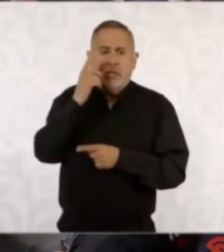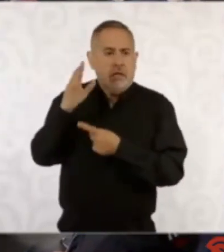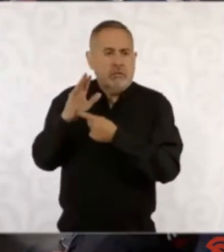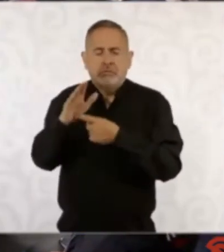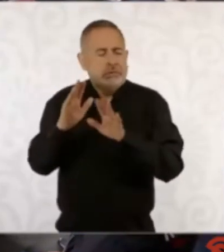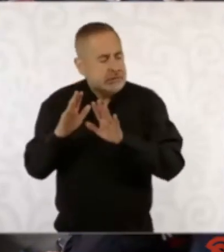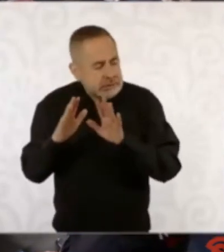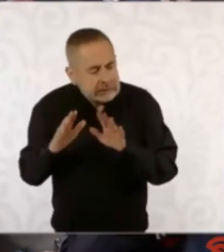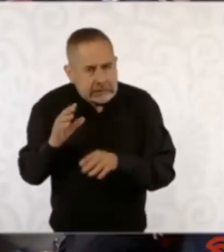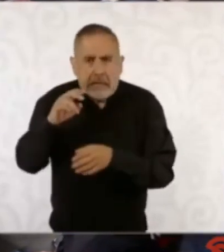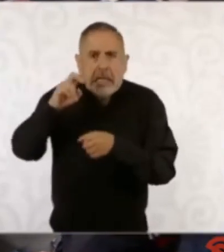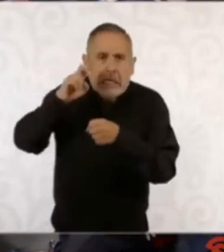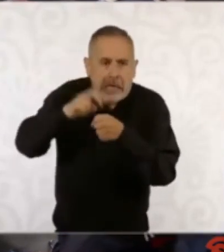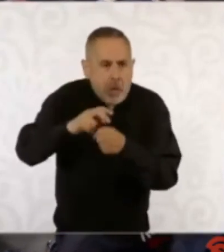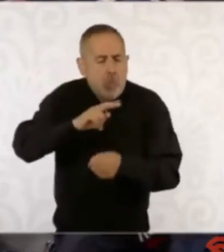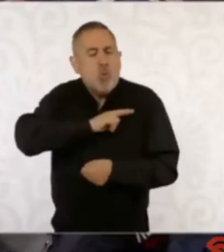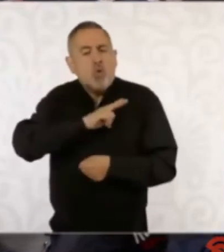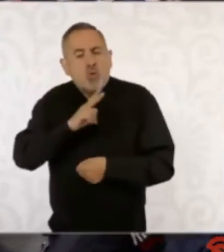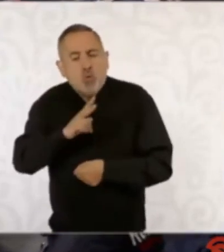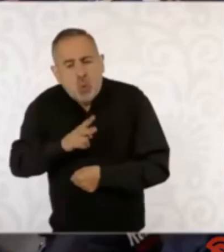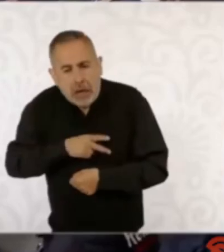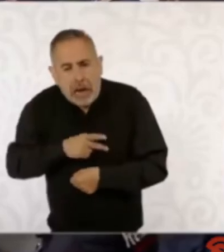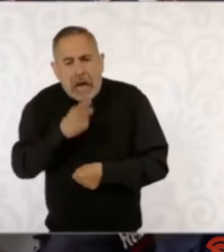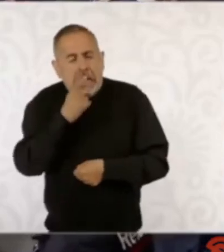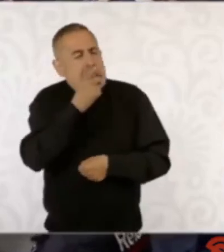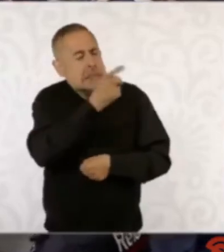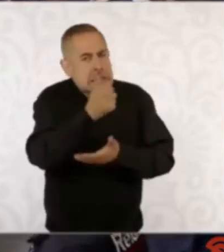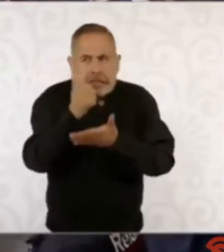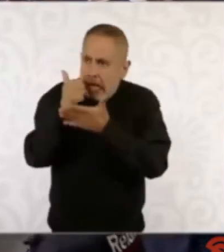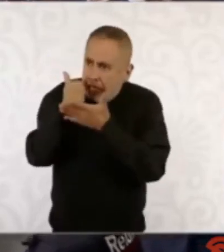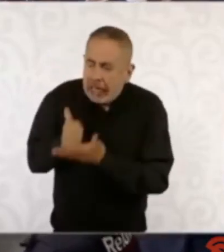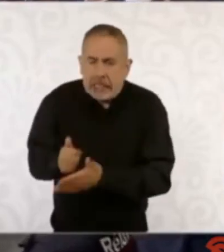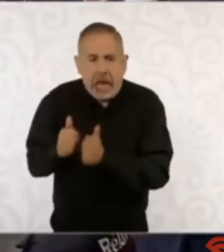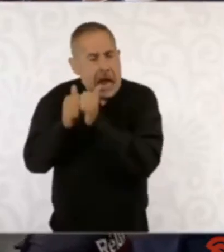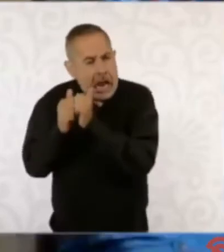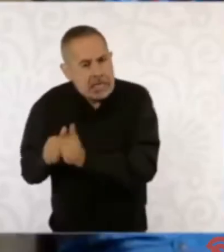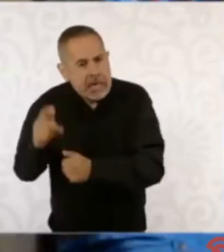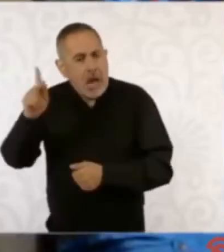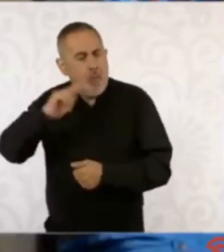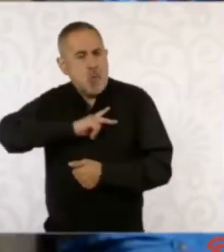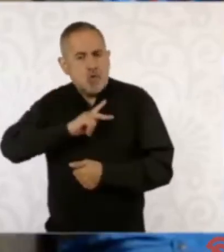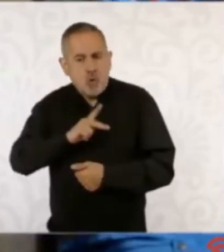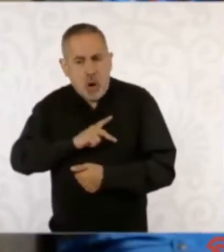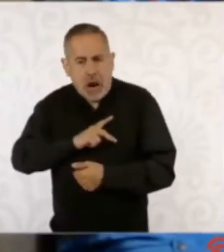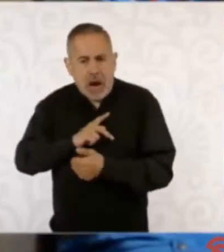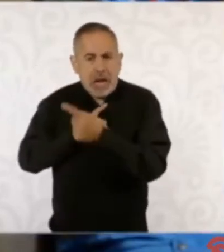personaje estaba en Portugal y que estaba pues eh,